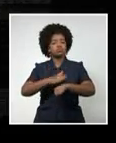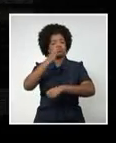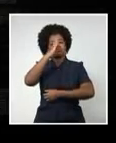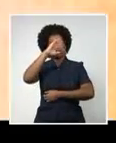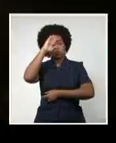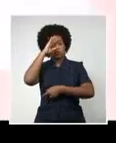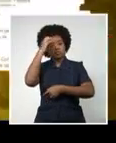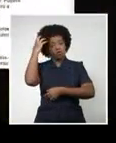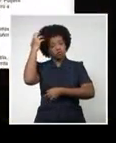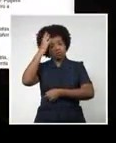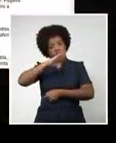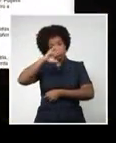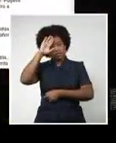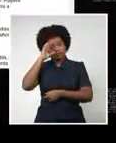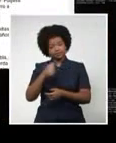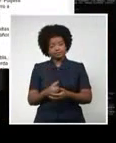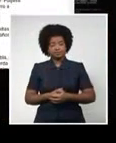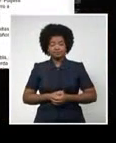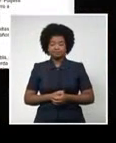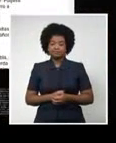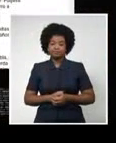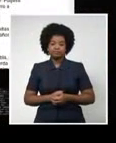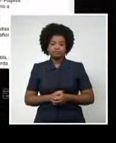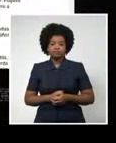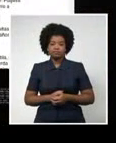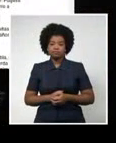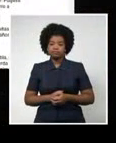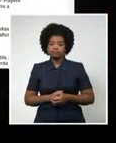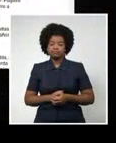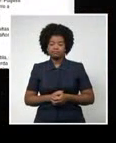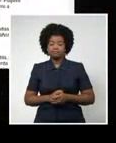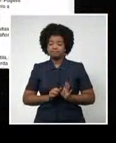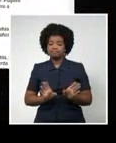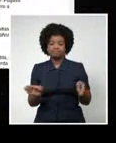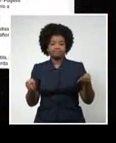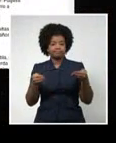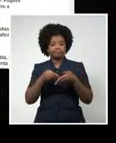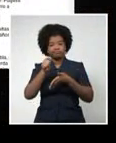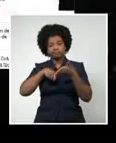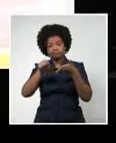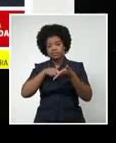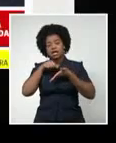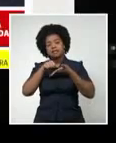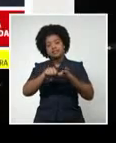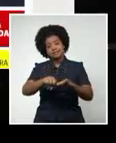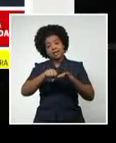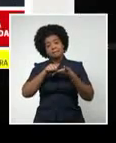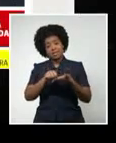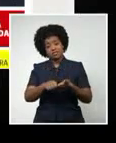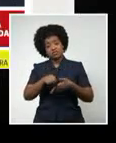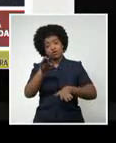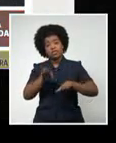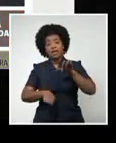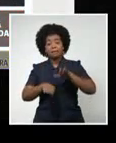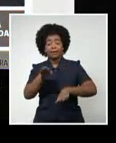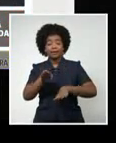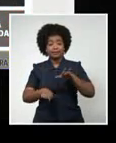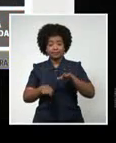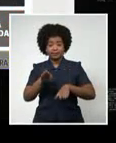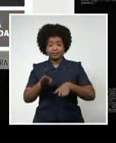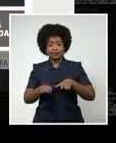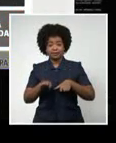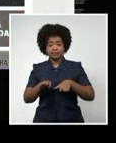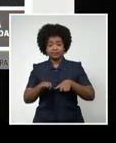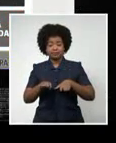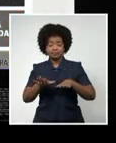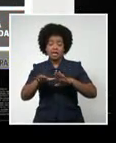al gobierno cubano. Suprimieron los servicios migratorios y los servicios consulares de los que depende una parte no